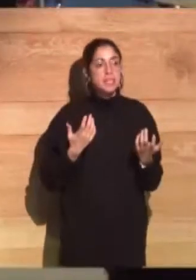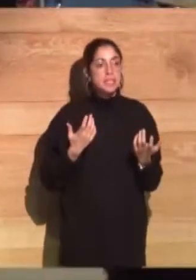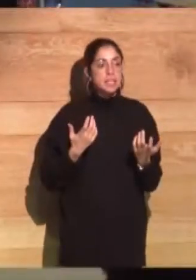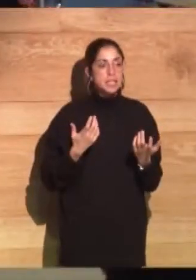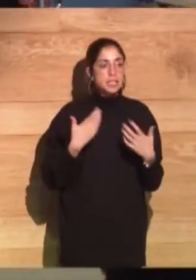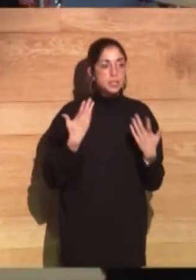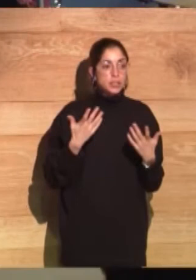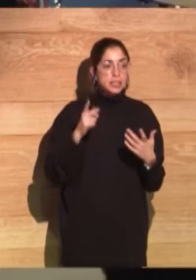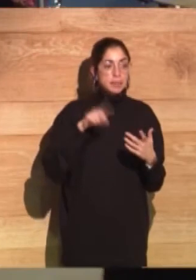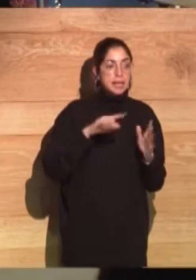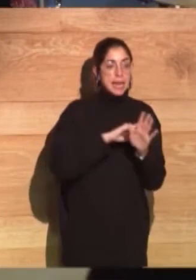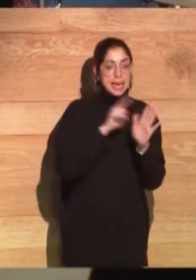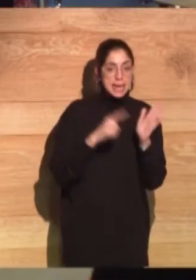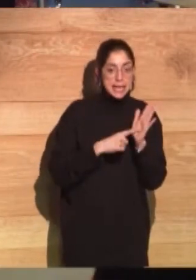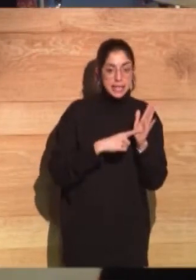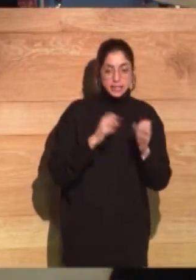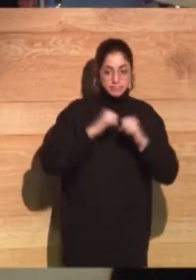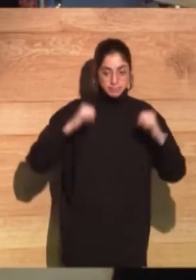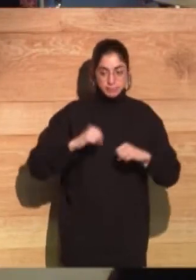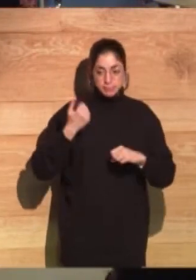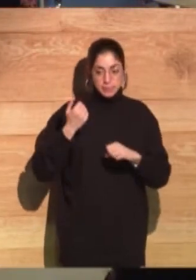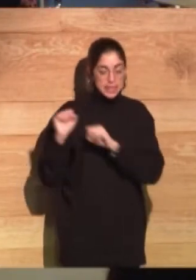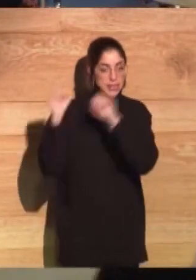que tenemos que defender.